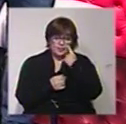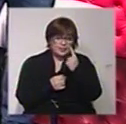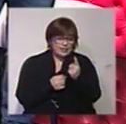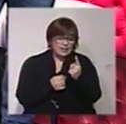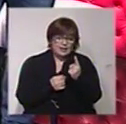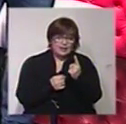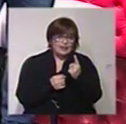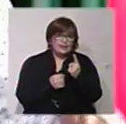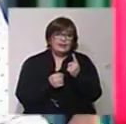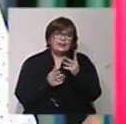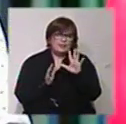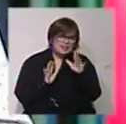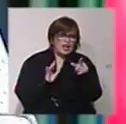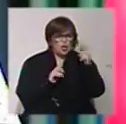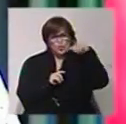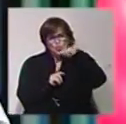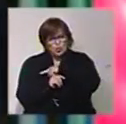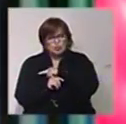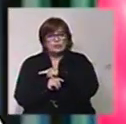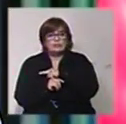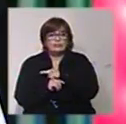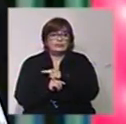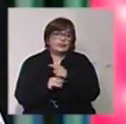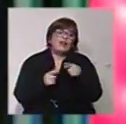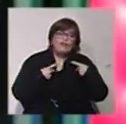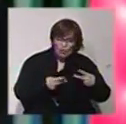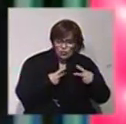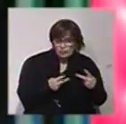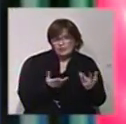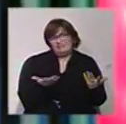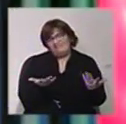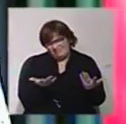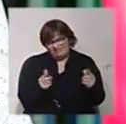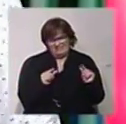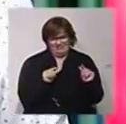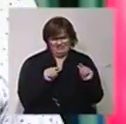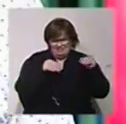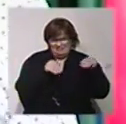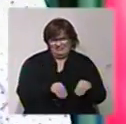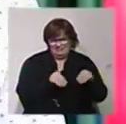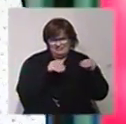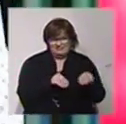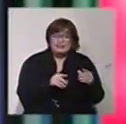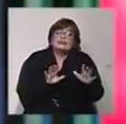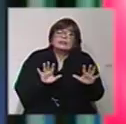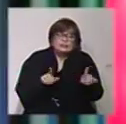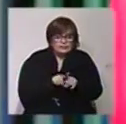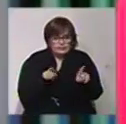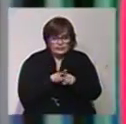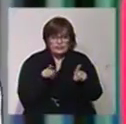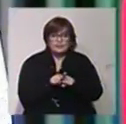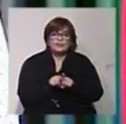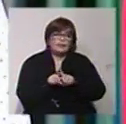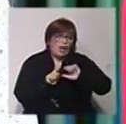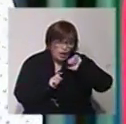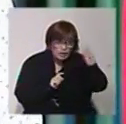futbolísticamente, ya hay gente, no, pero mira Rusia. Futbolísticamente, enfrente. Tenía bastante poco. Pero igual. terminó